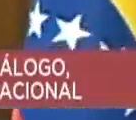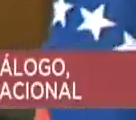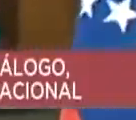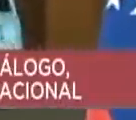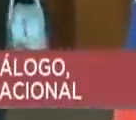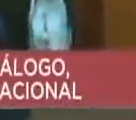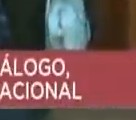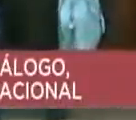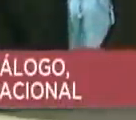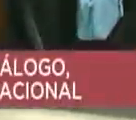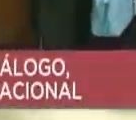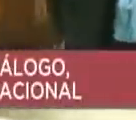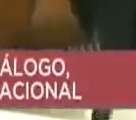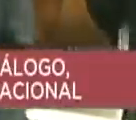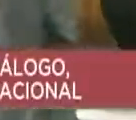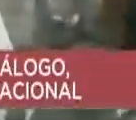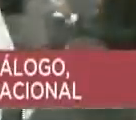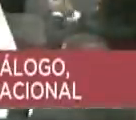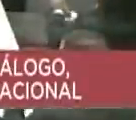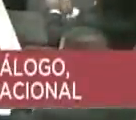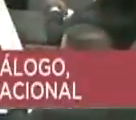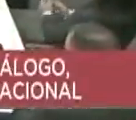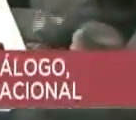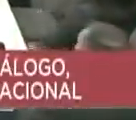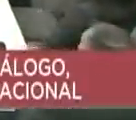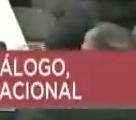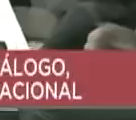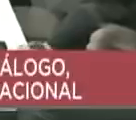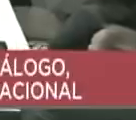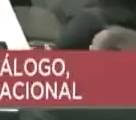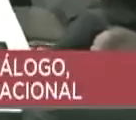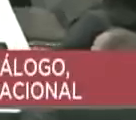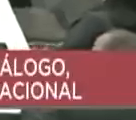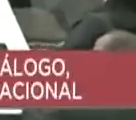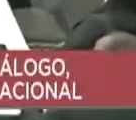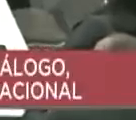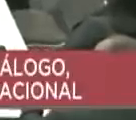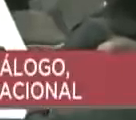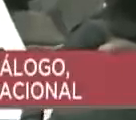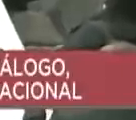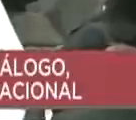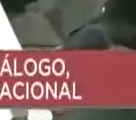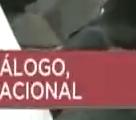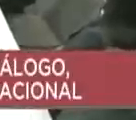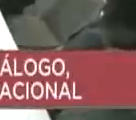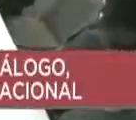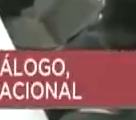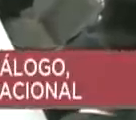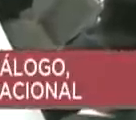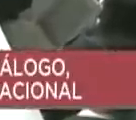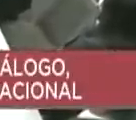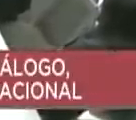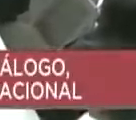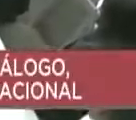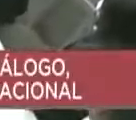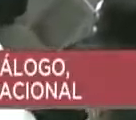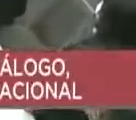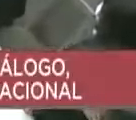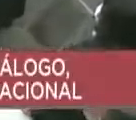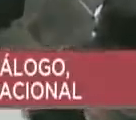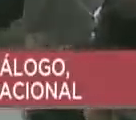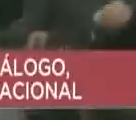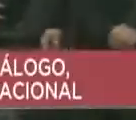la República Bolivariana de Venezuela. Participan en este encuentro el diputado Jorge Rodríguez, presidente de la